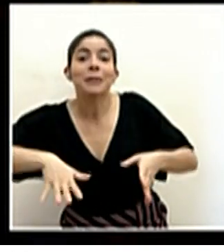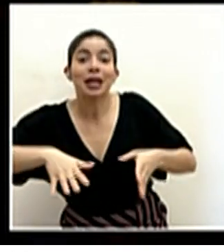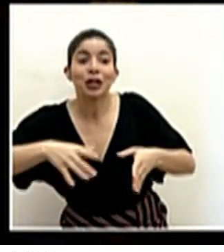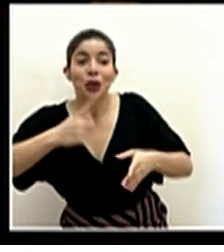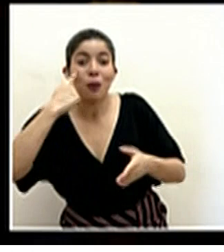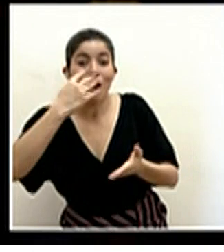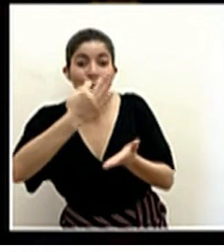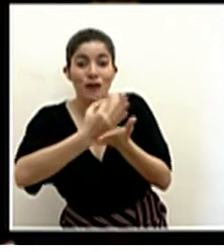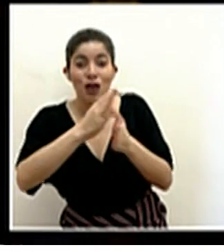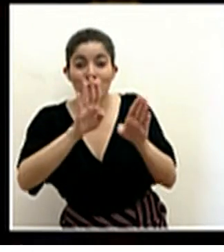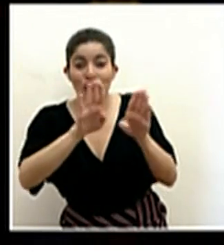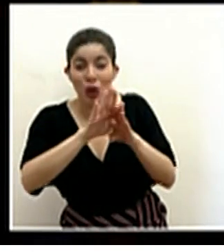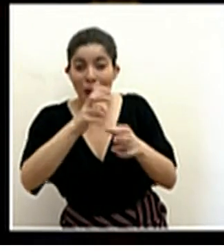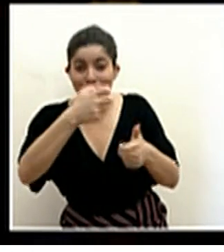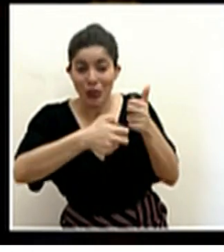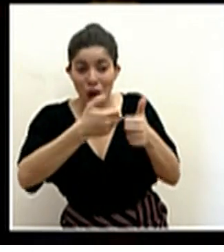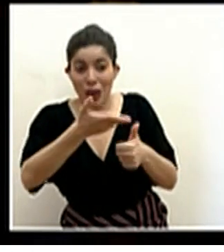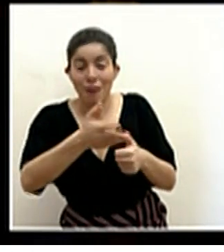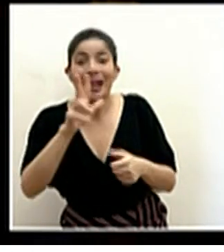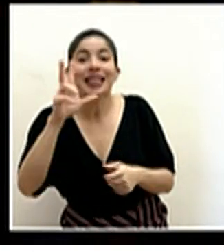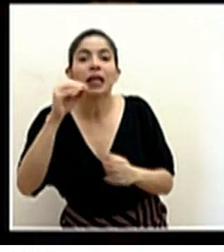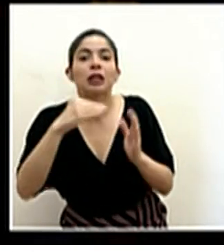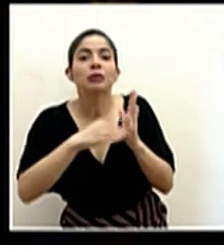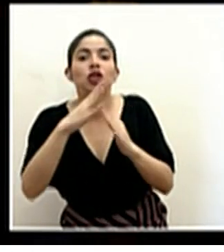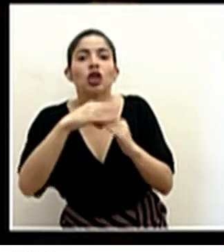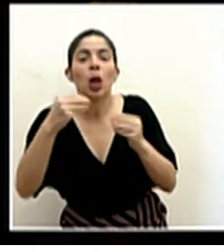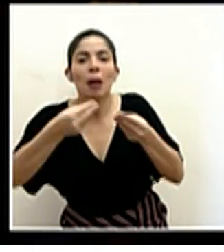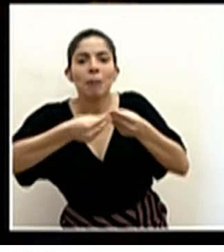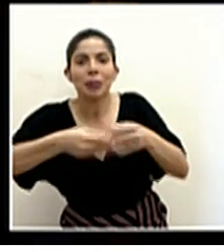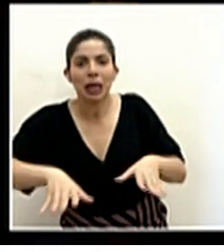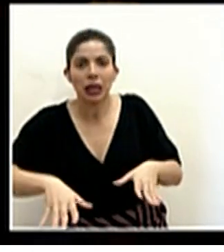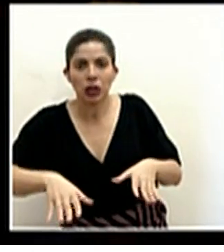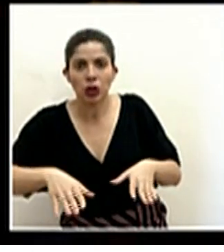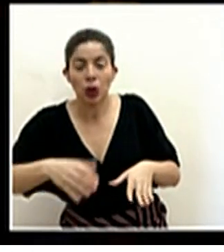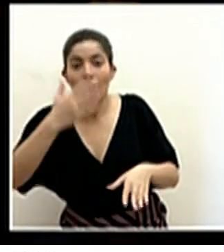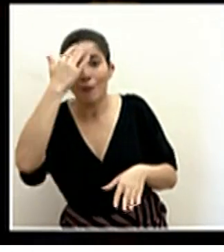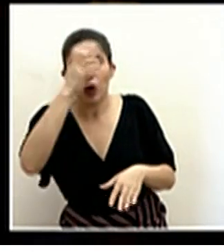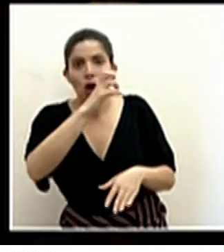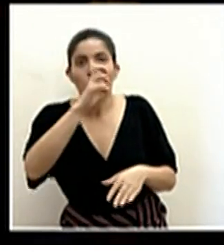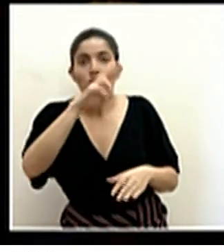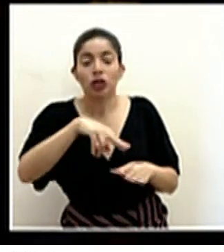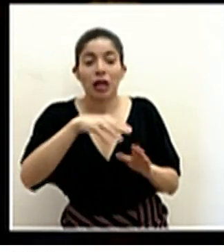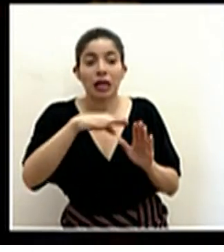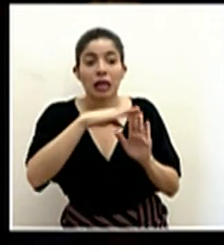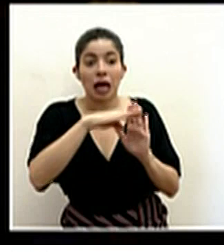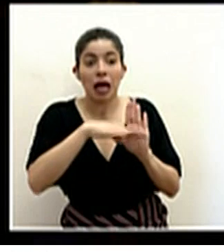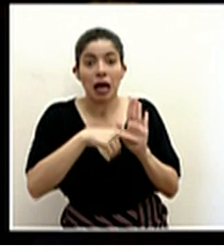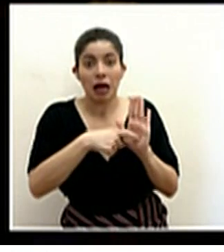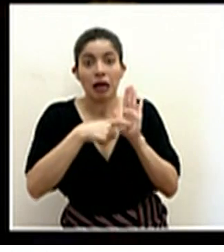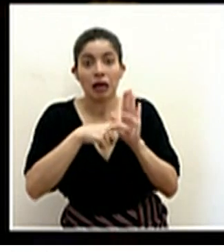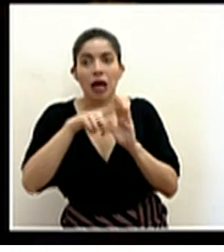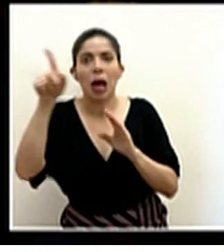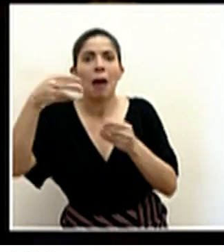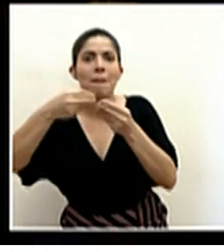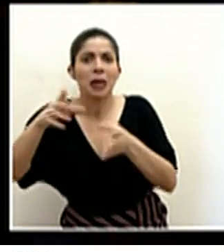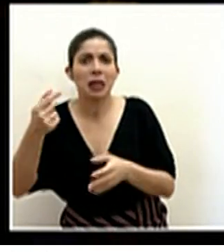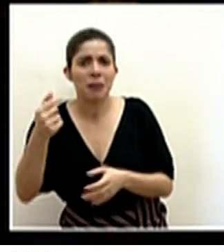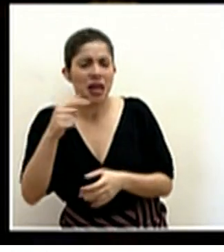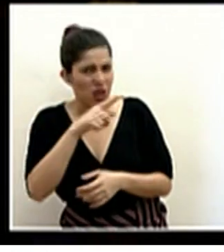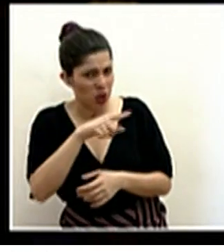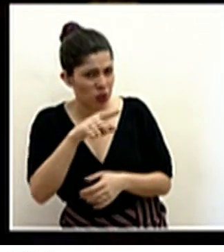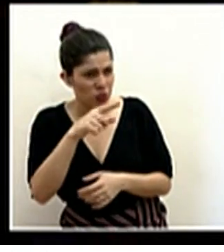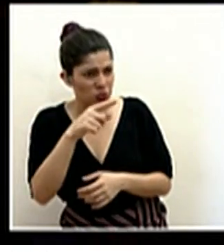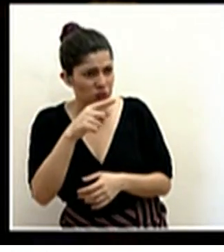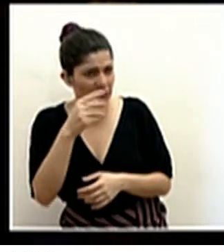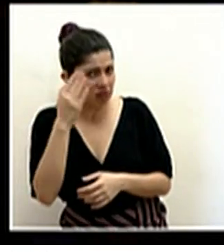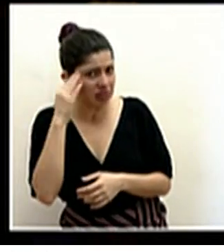cierre de fronteras y este conflicto 30 millones de dólares por las medidas que está aplicando Costa Rica. ¿Tienen conocimiento ustedes de que este